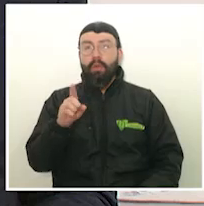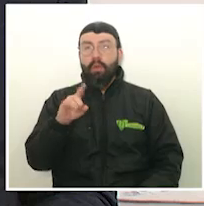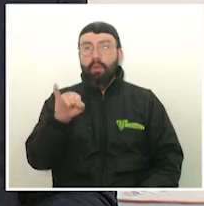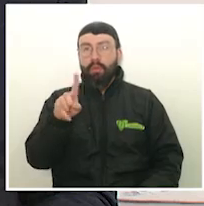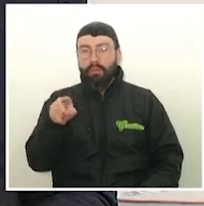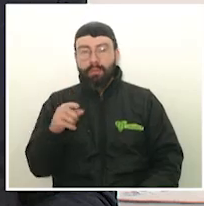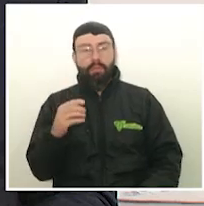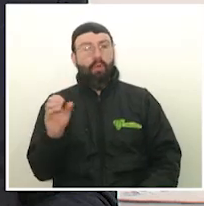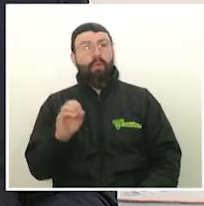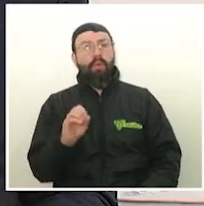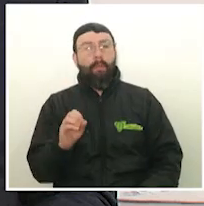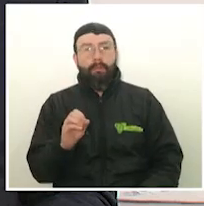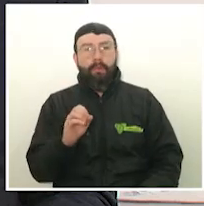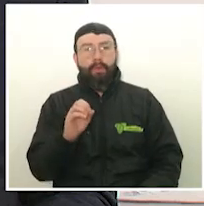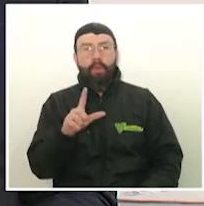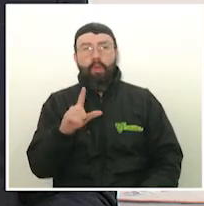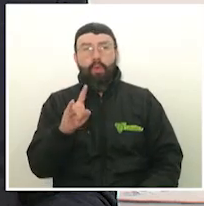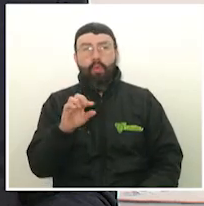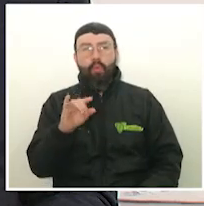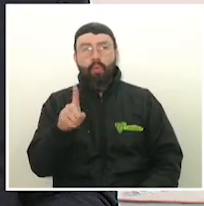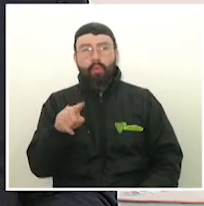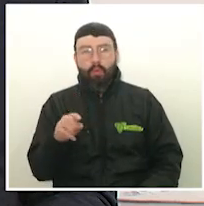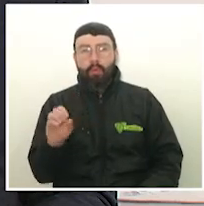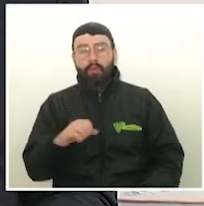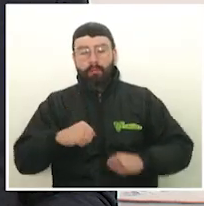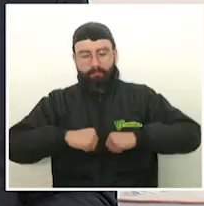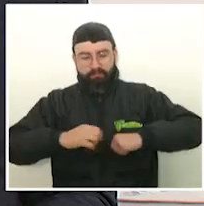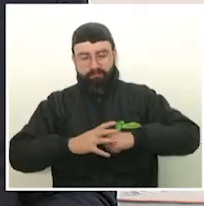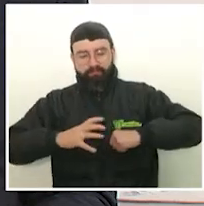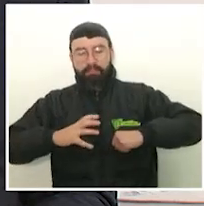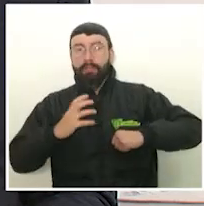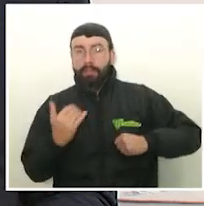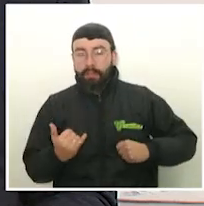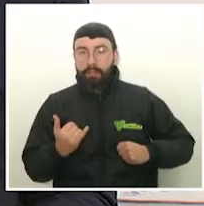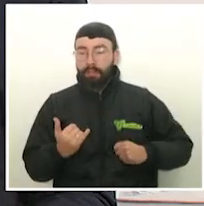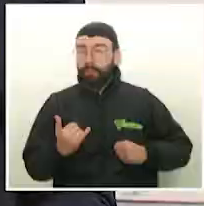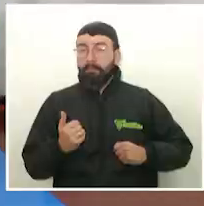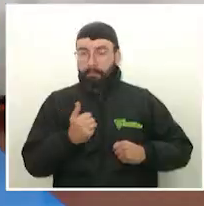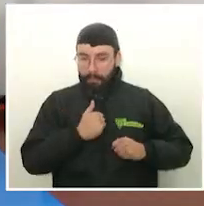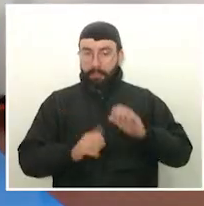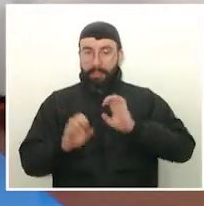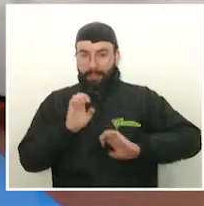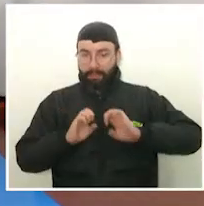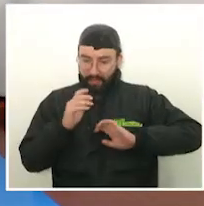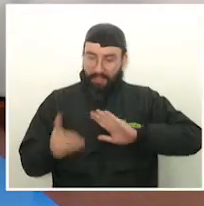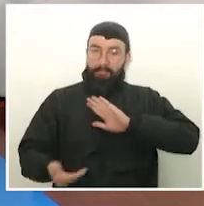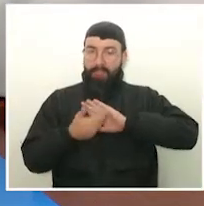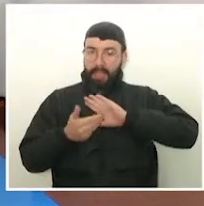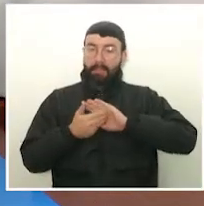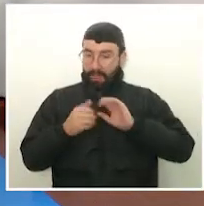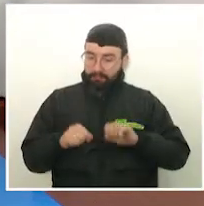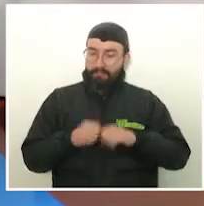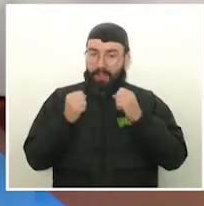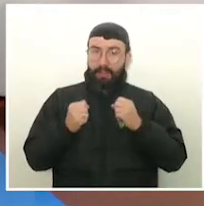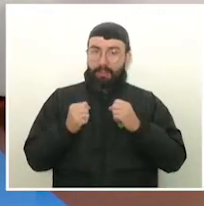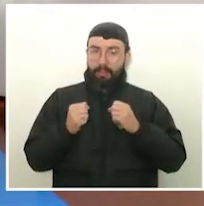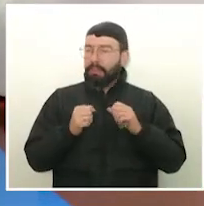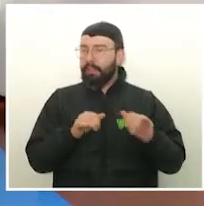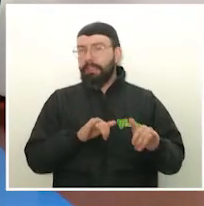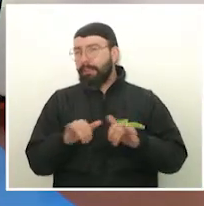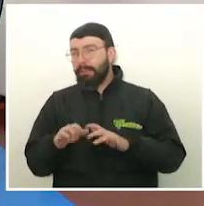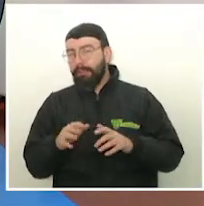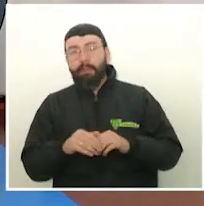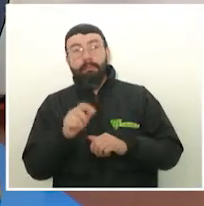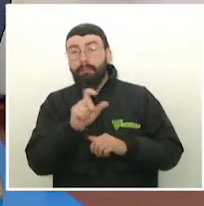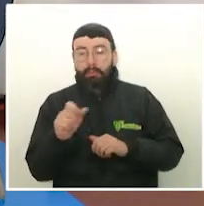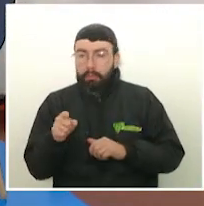lupus, la artritis y muchas más patologías. Autoinmunes. Y enfermedades autoinmunes. Igual, a estos